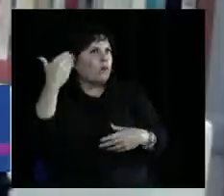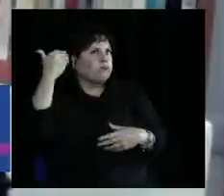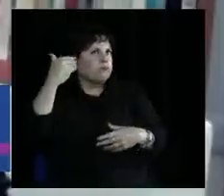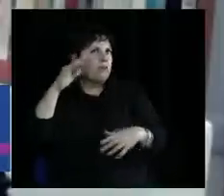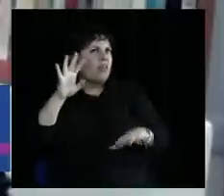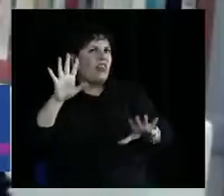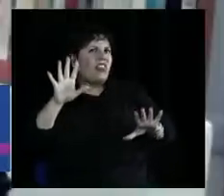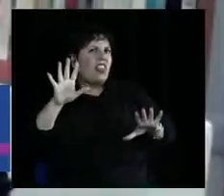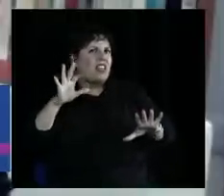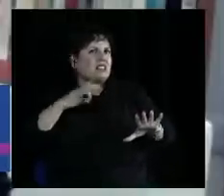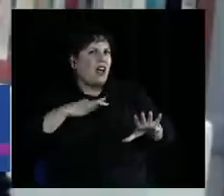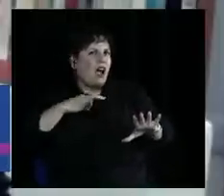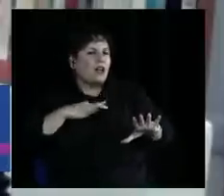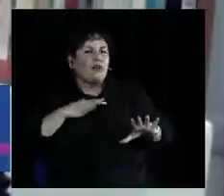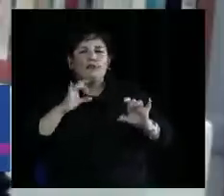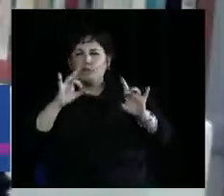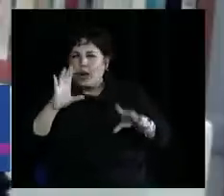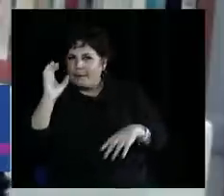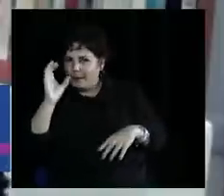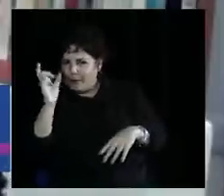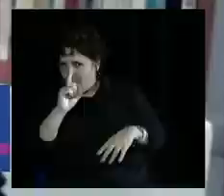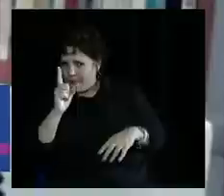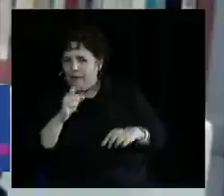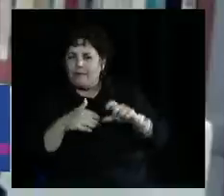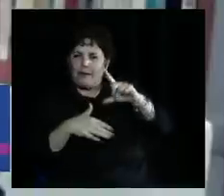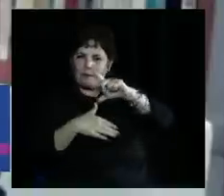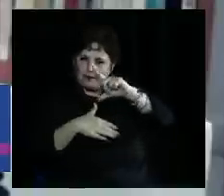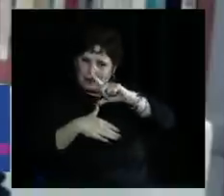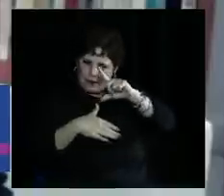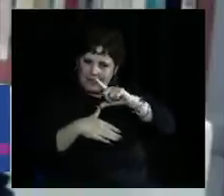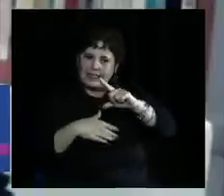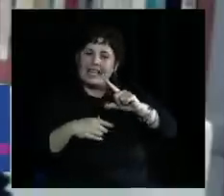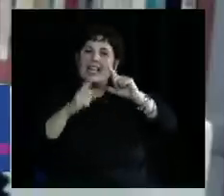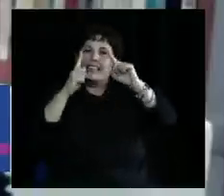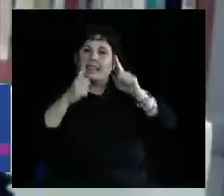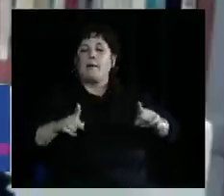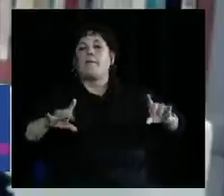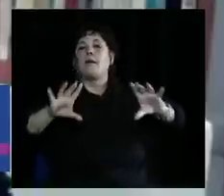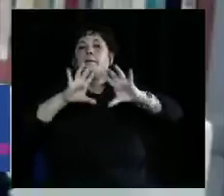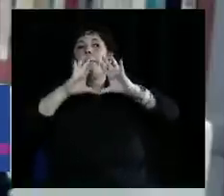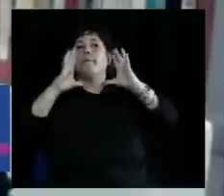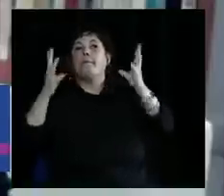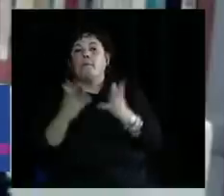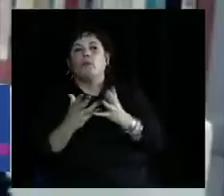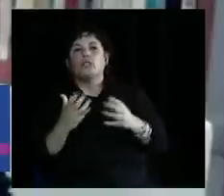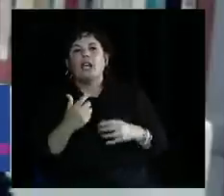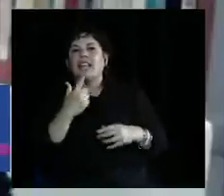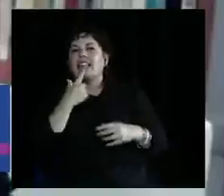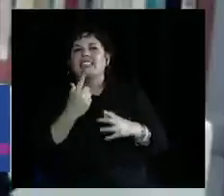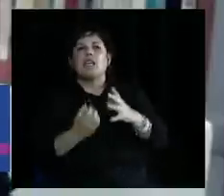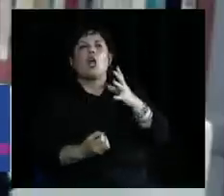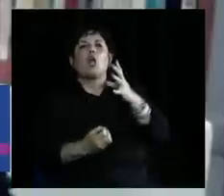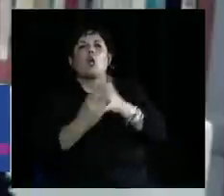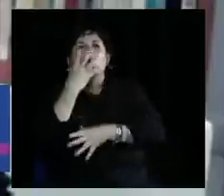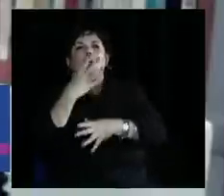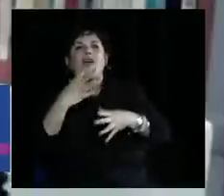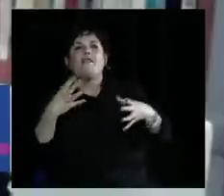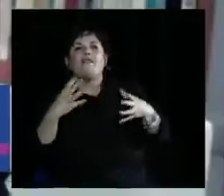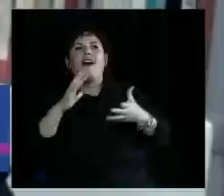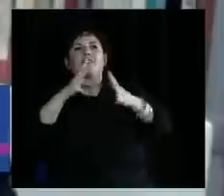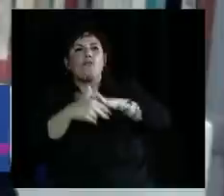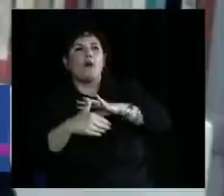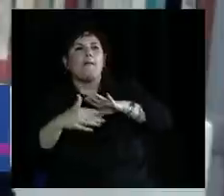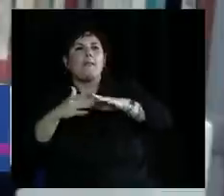una década, no solamente en Colombia ni en América Latina, sino en el mundo, a una nueva clase de